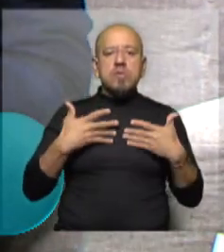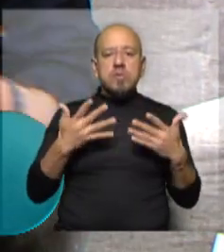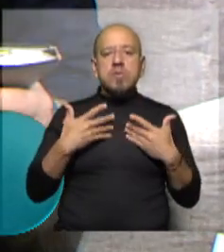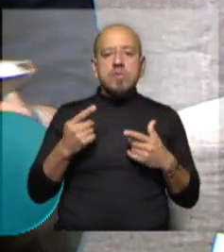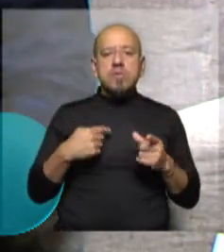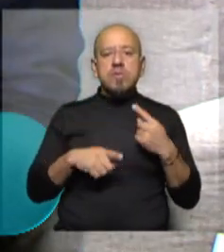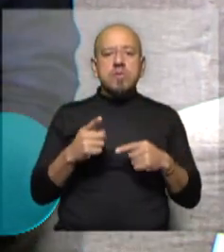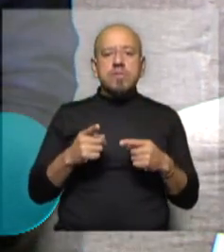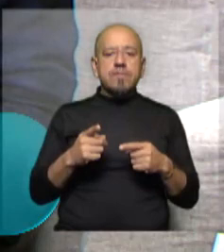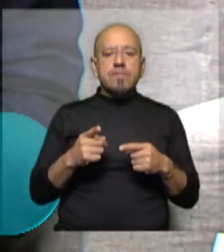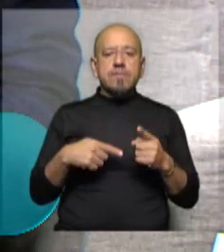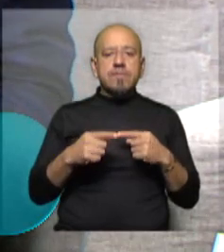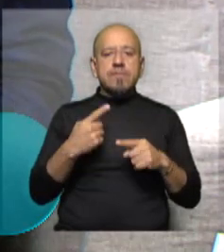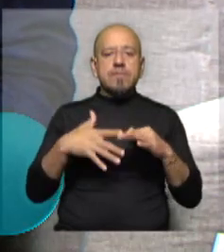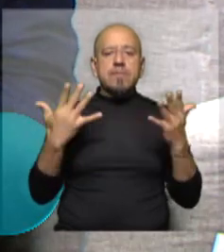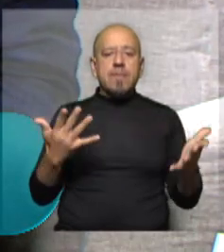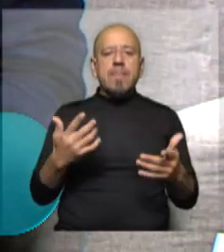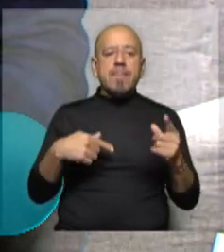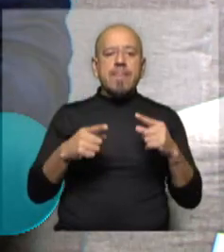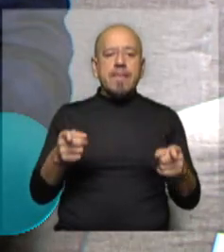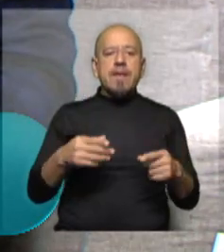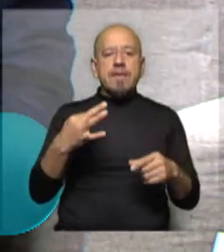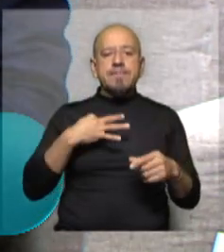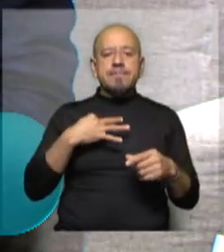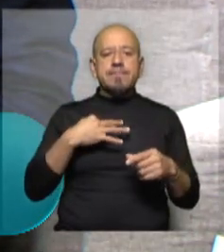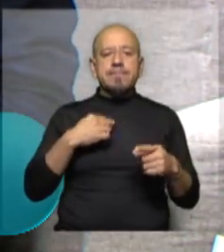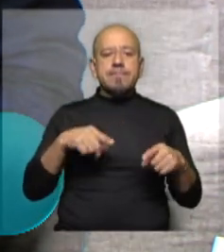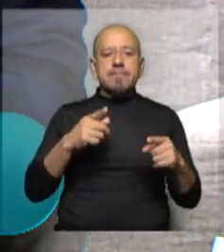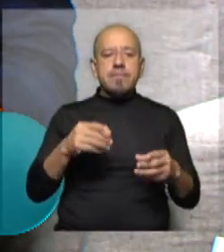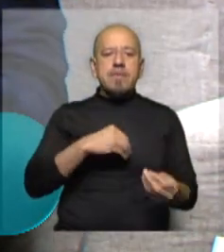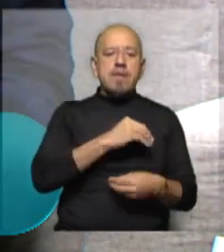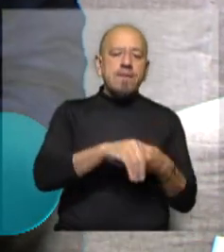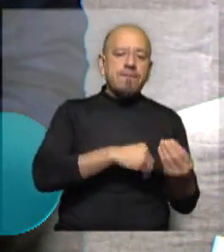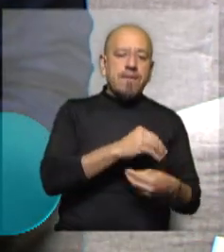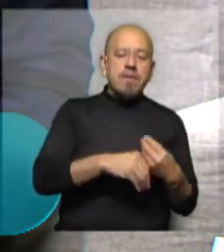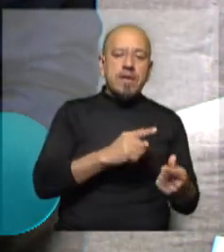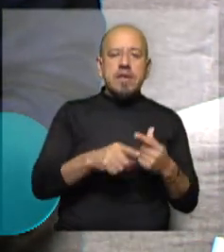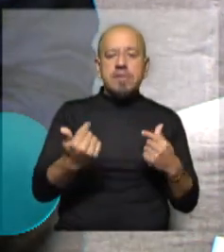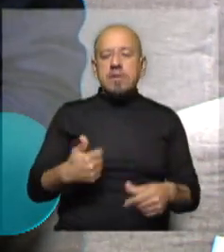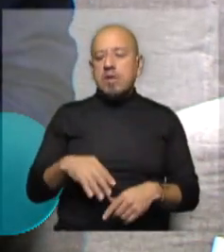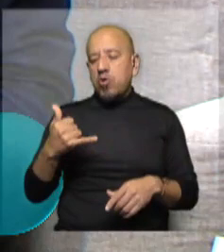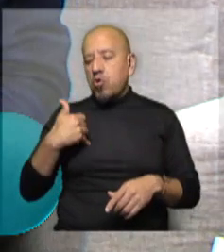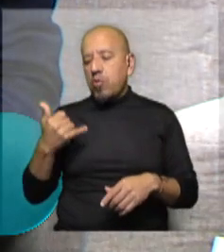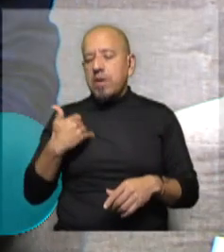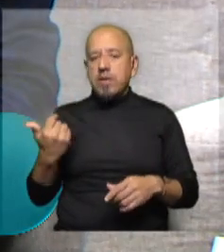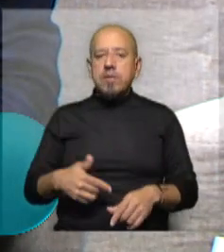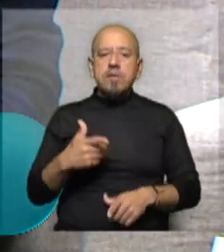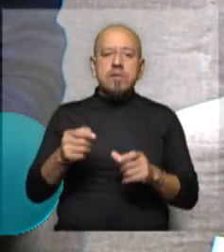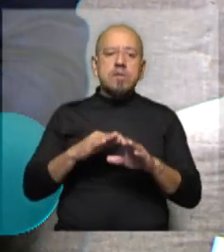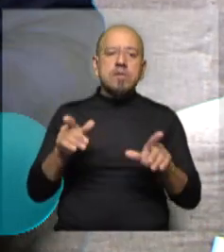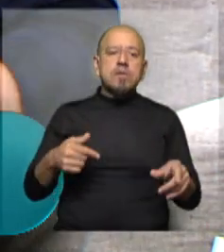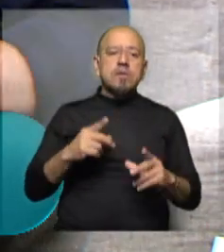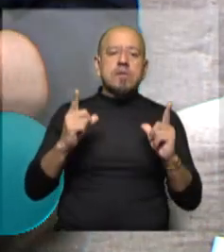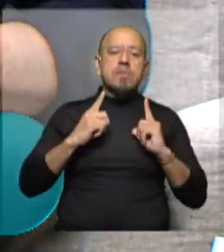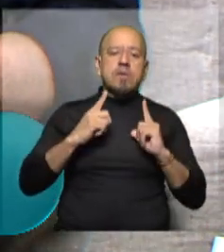festival fits it perfectly. Y el festival es un reflejo de esa vida. It's for families. Es para la familia. For the young people. Para los jóvenes. Hope for the future.